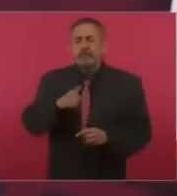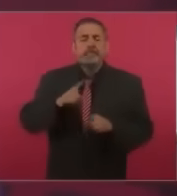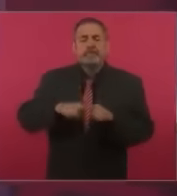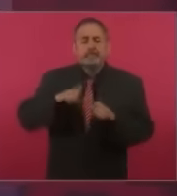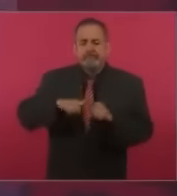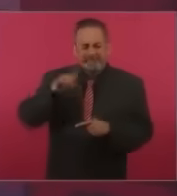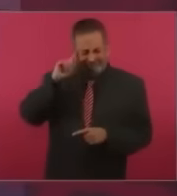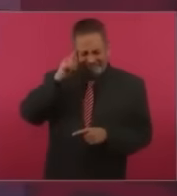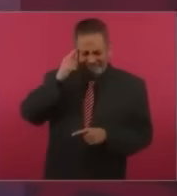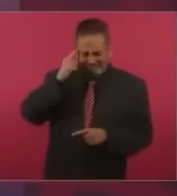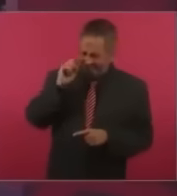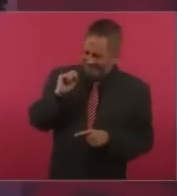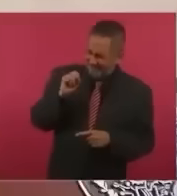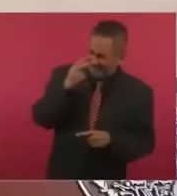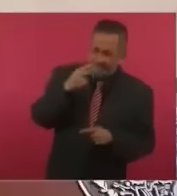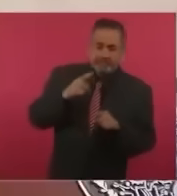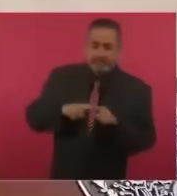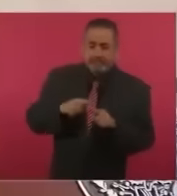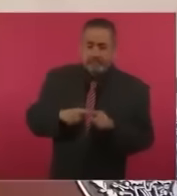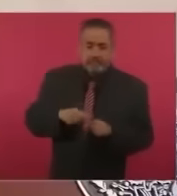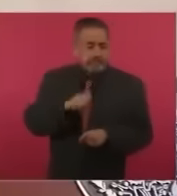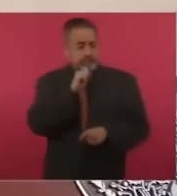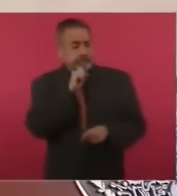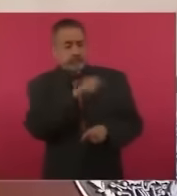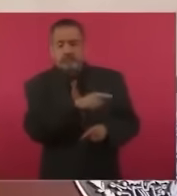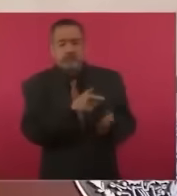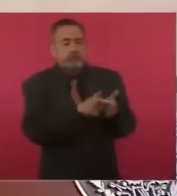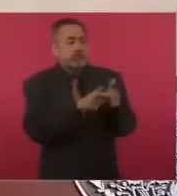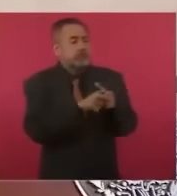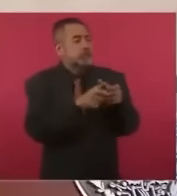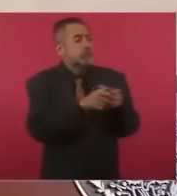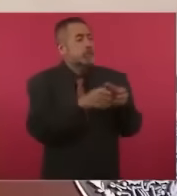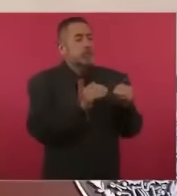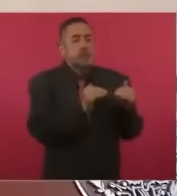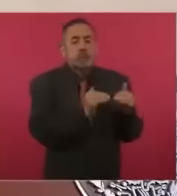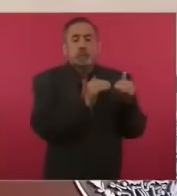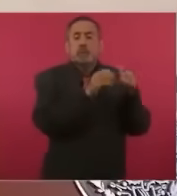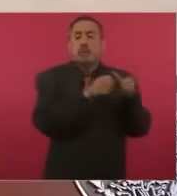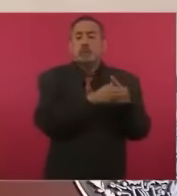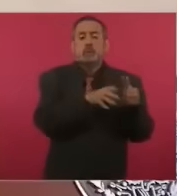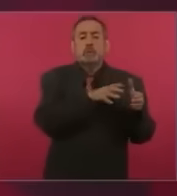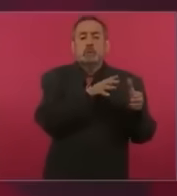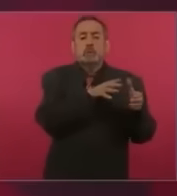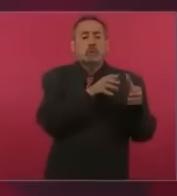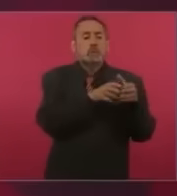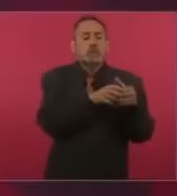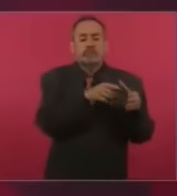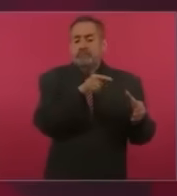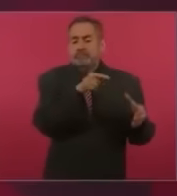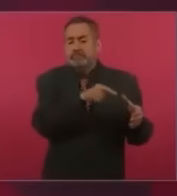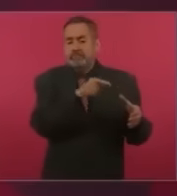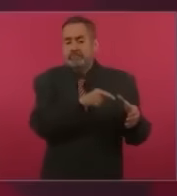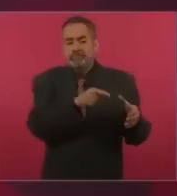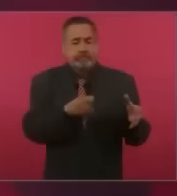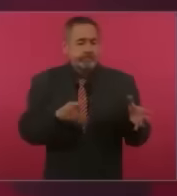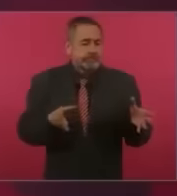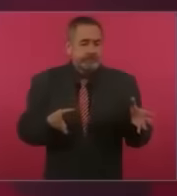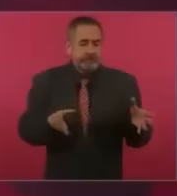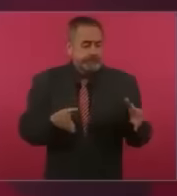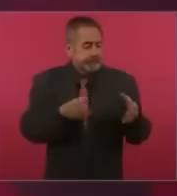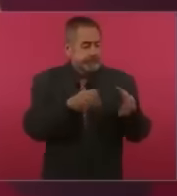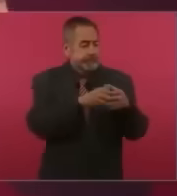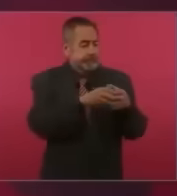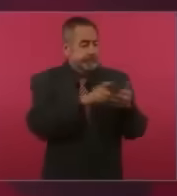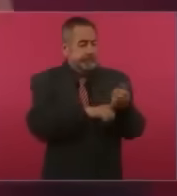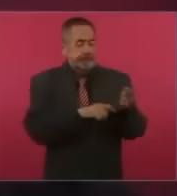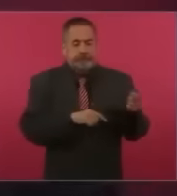si aún fuera necesario las nociones autoritarias que modulan el comportamiento del presidente tampoco fueron invitadas las